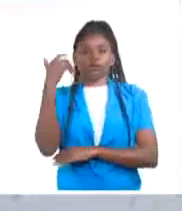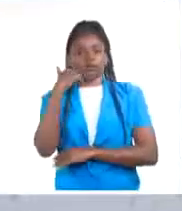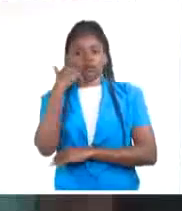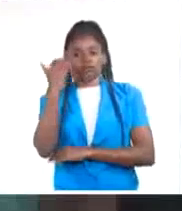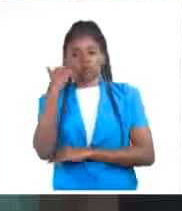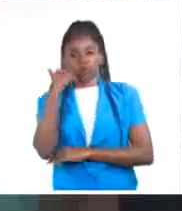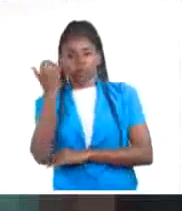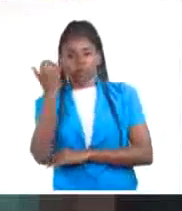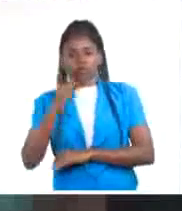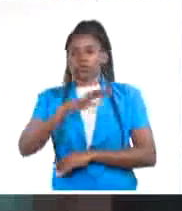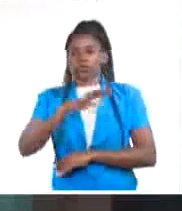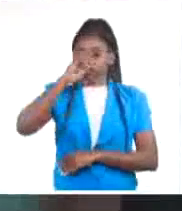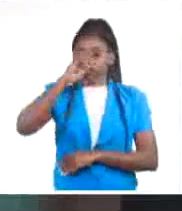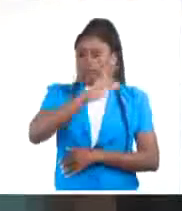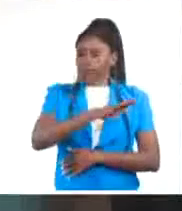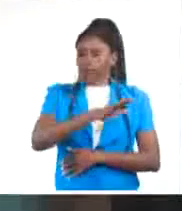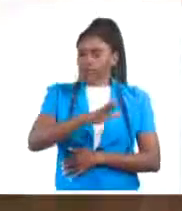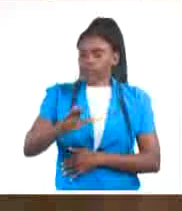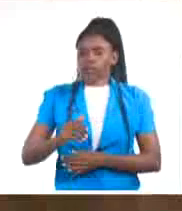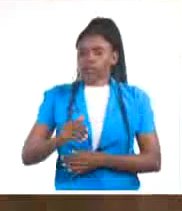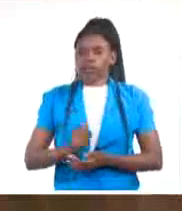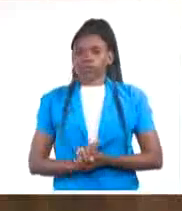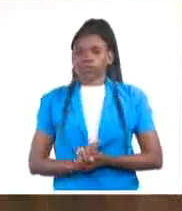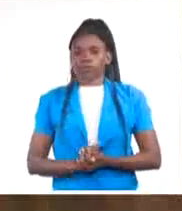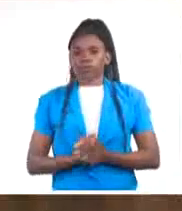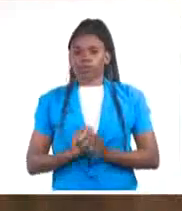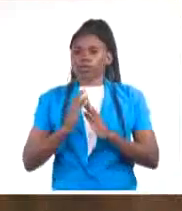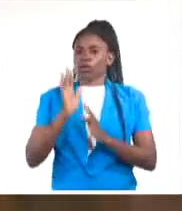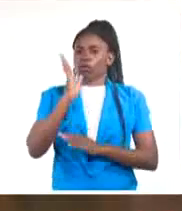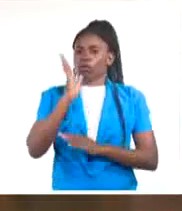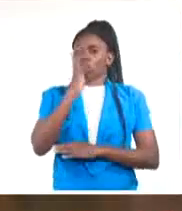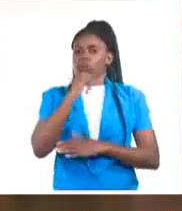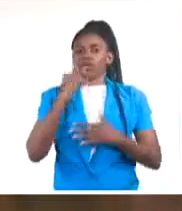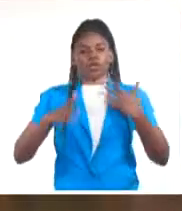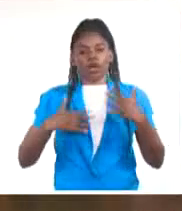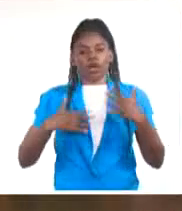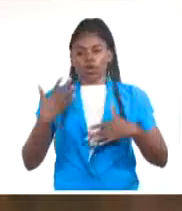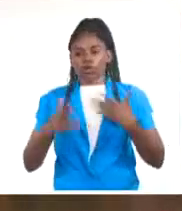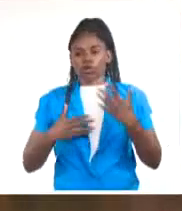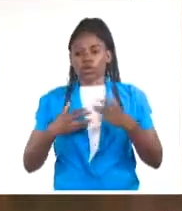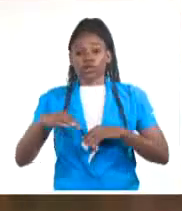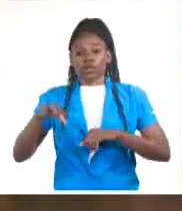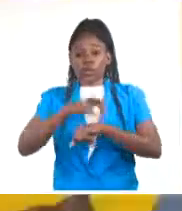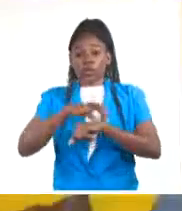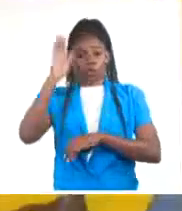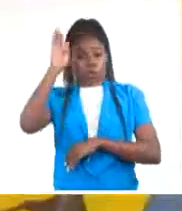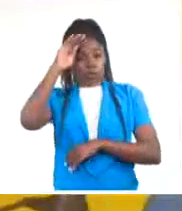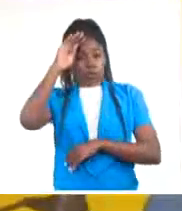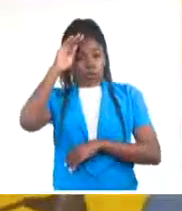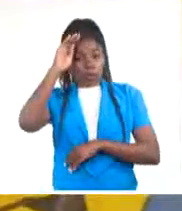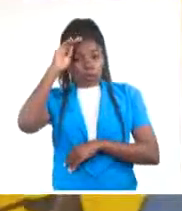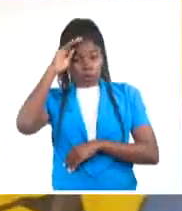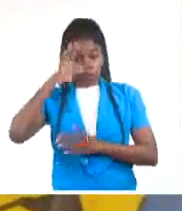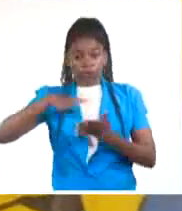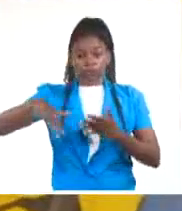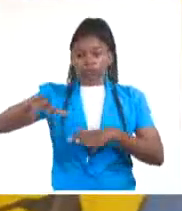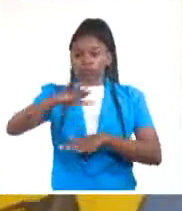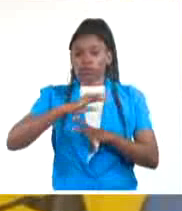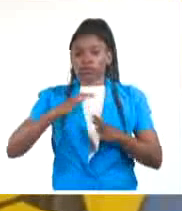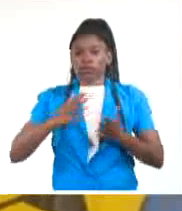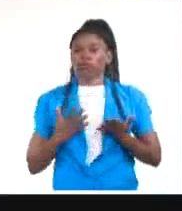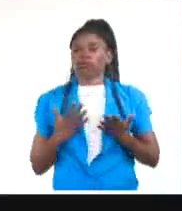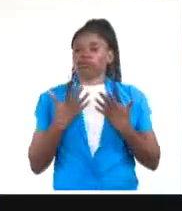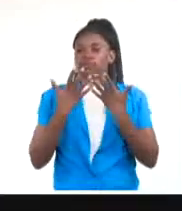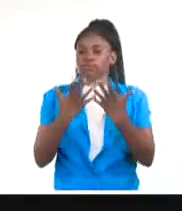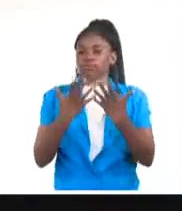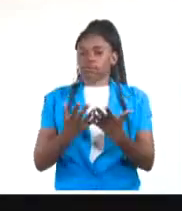andar siempre hacia adelante. Con unas colmenas cargadas de buenas voluntades y esperanzas.